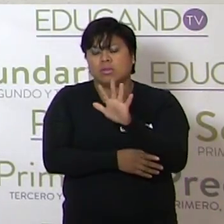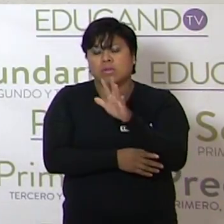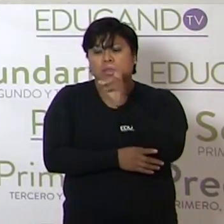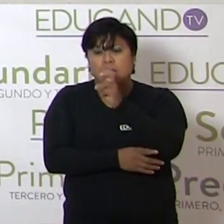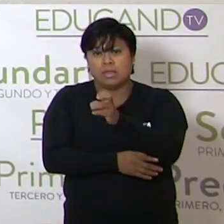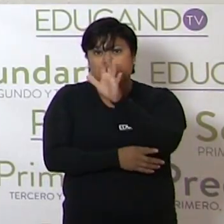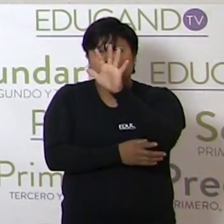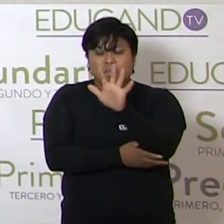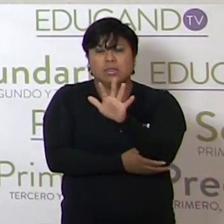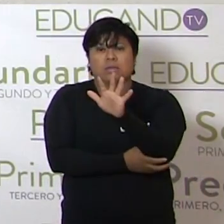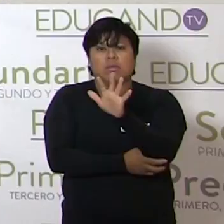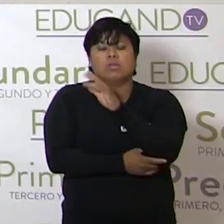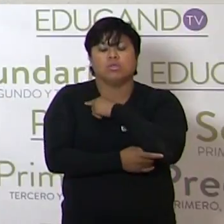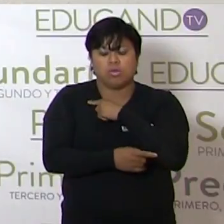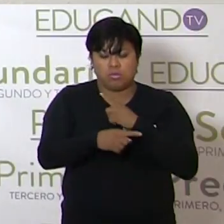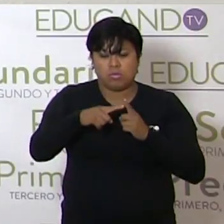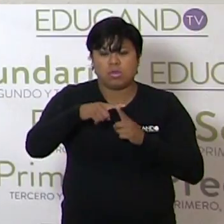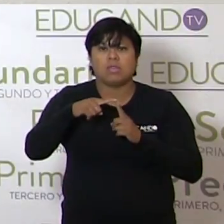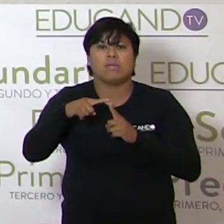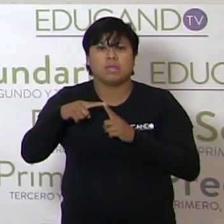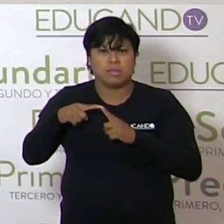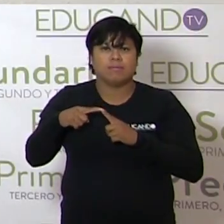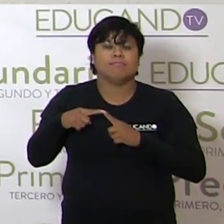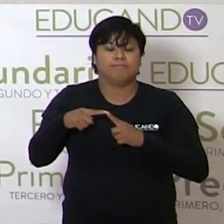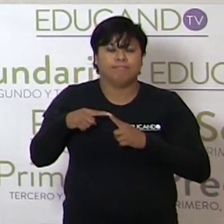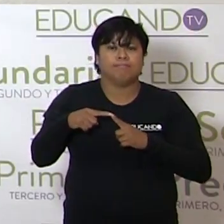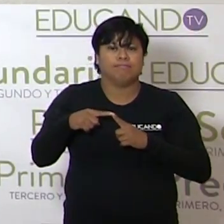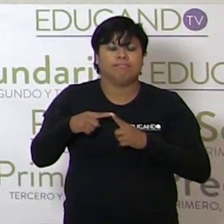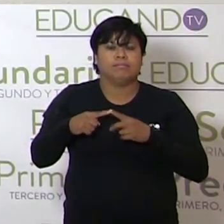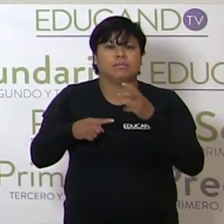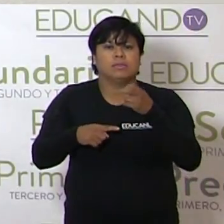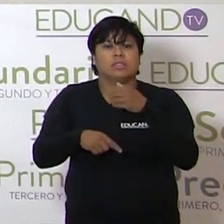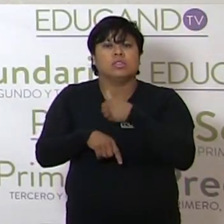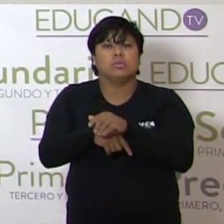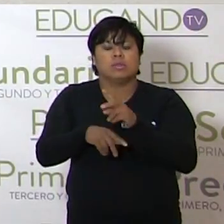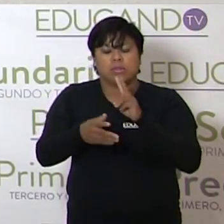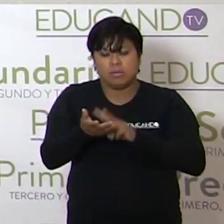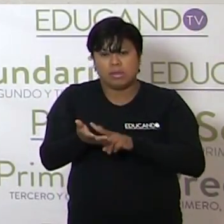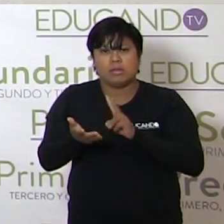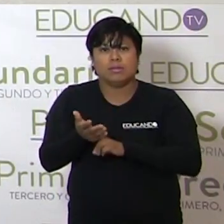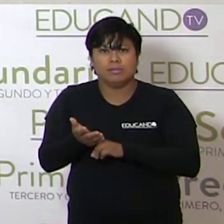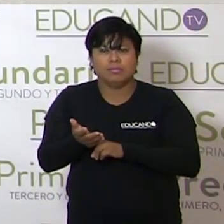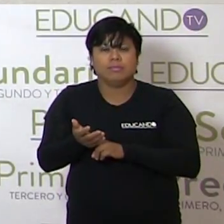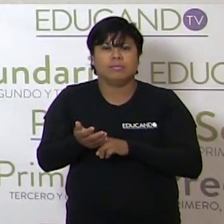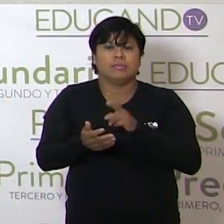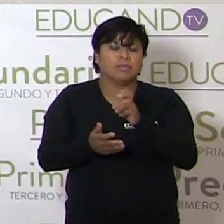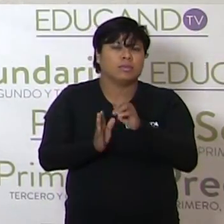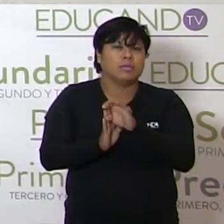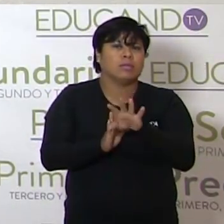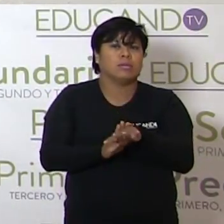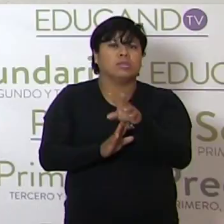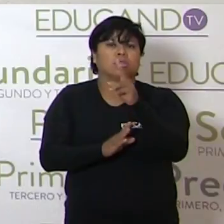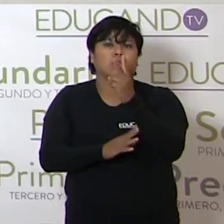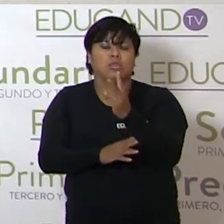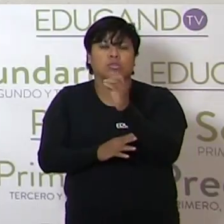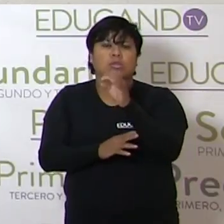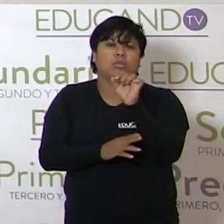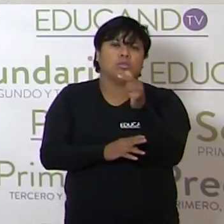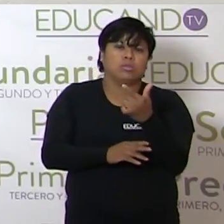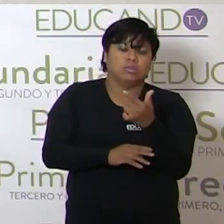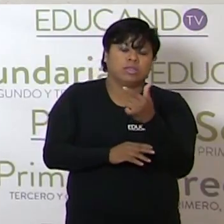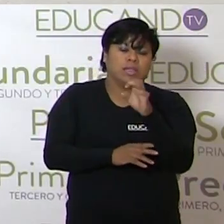este 5 lo voy a dividir entre el número de valores. ¿Cuántos son? Son 2, o son 2